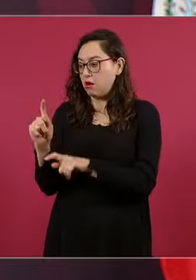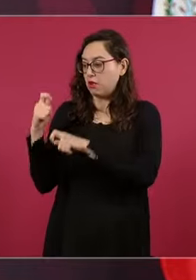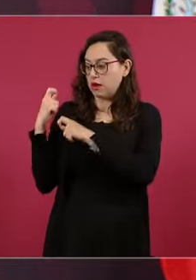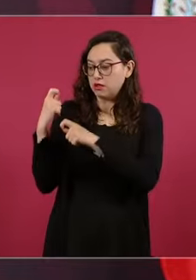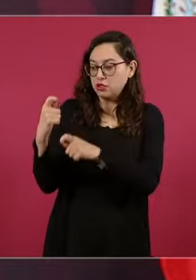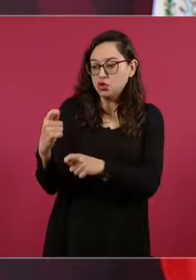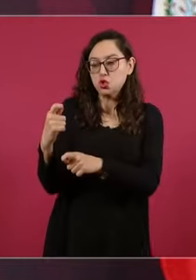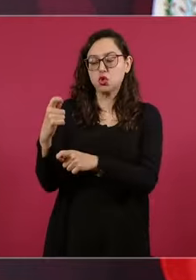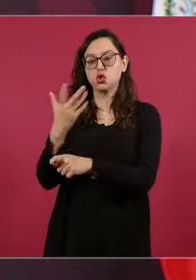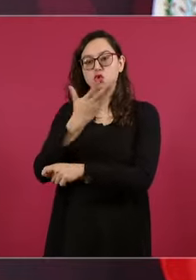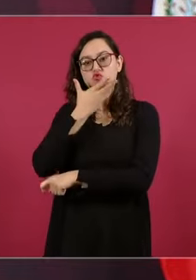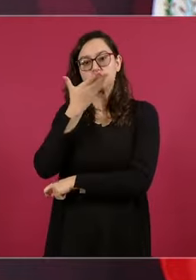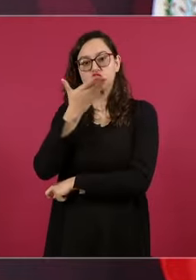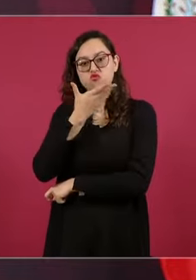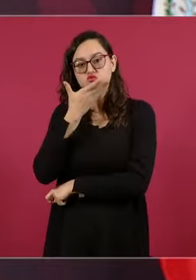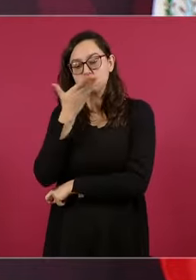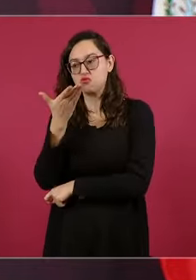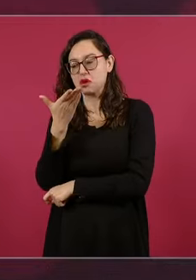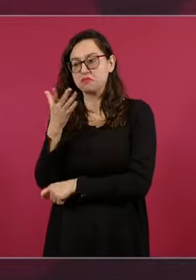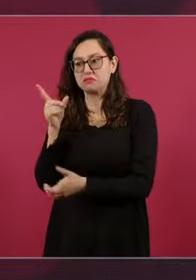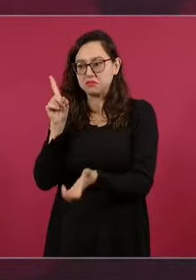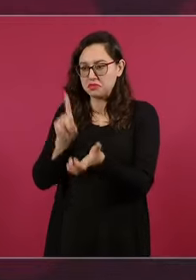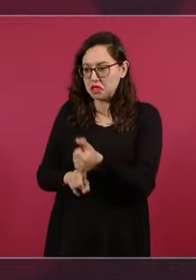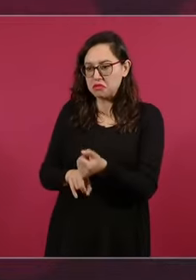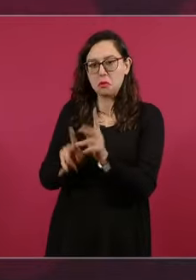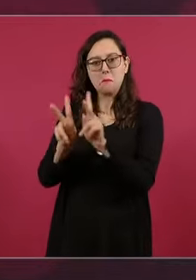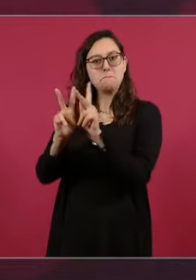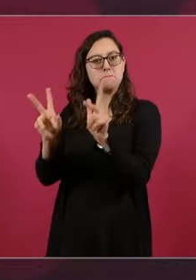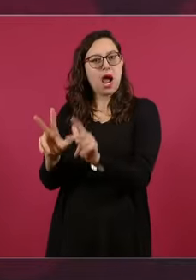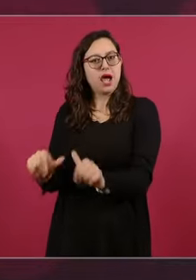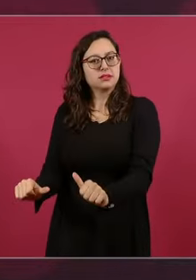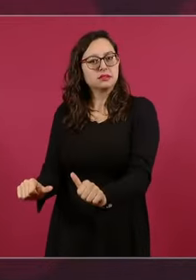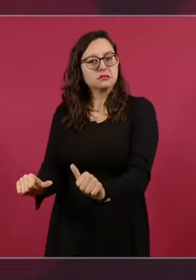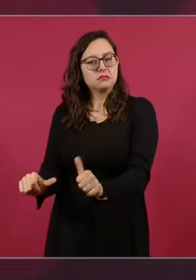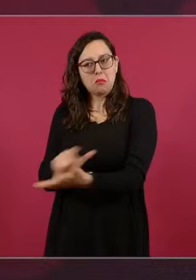costumbres, menos delincuencia.